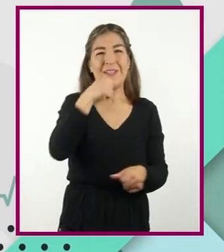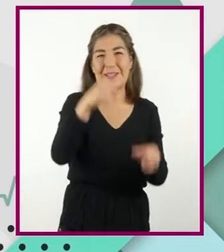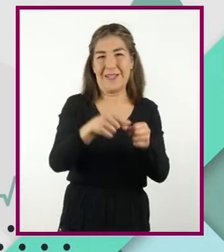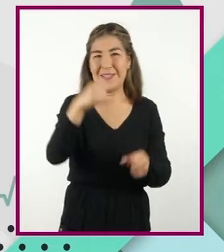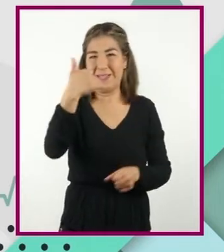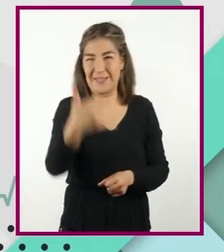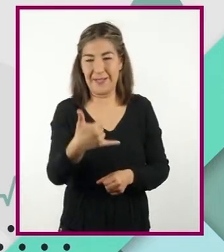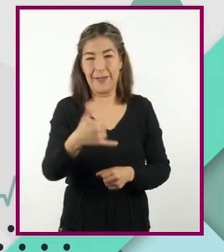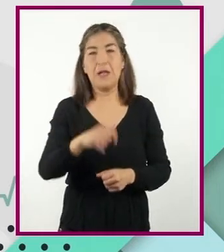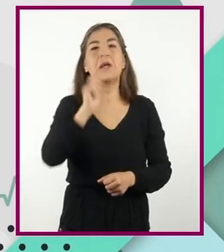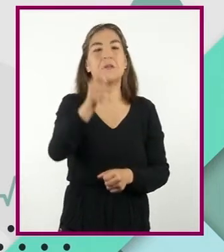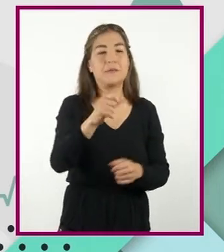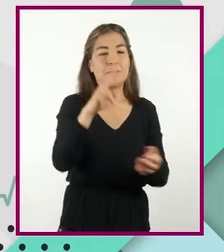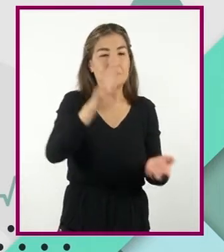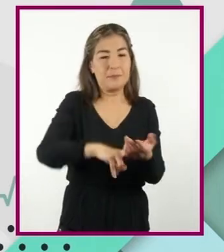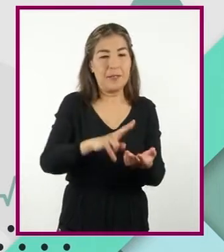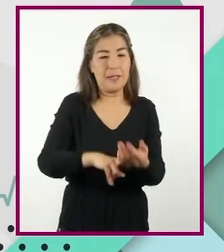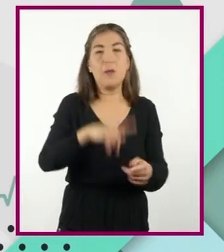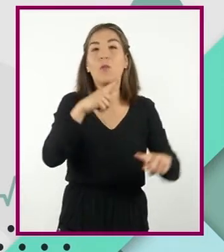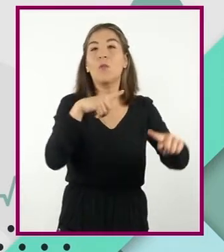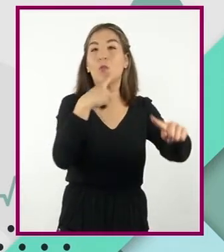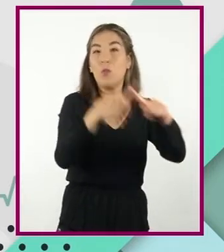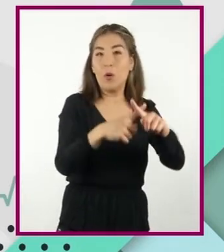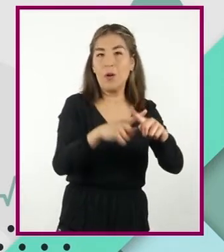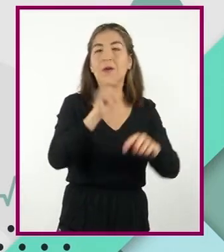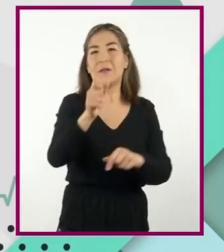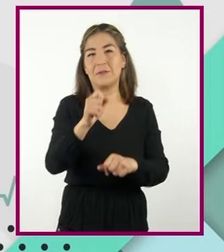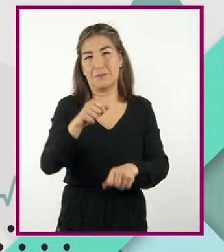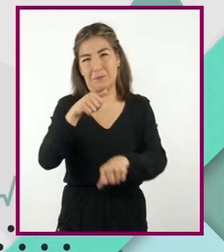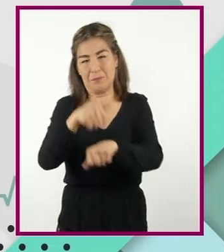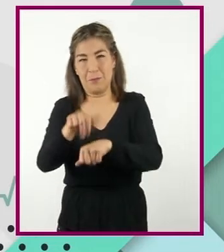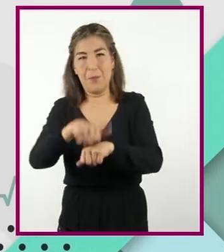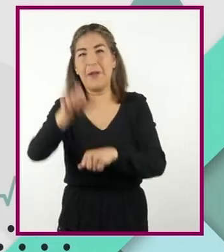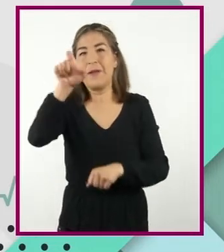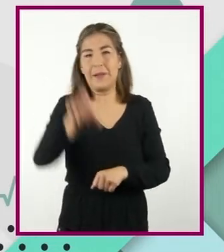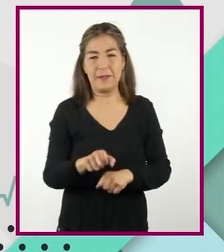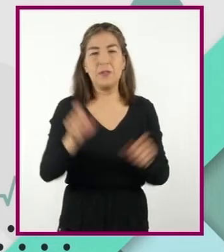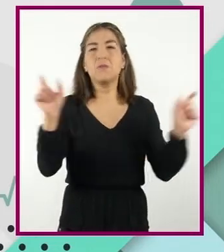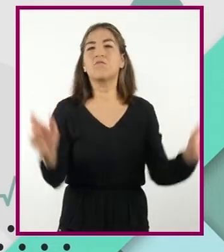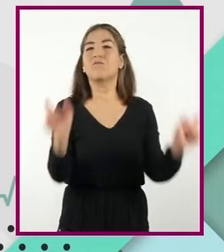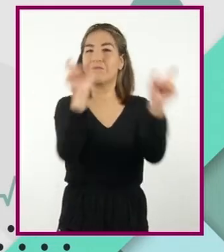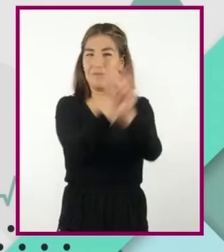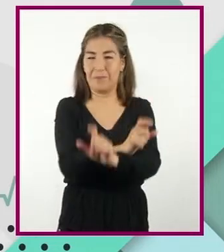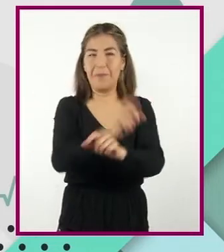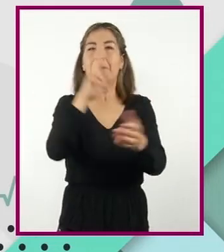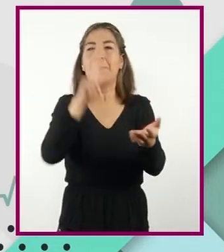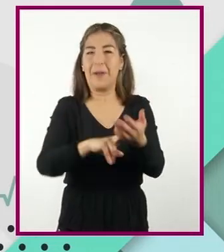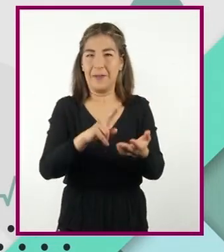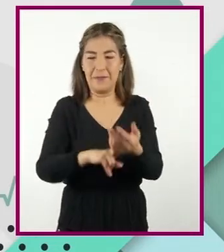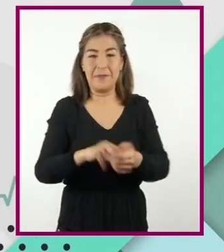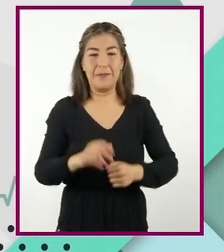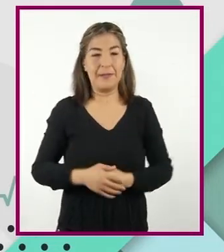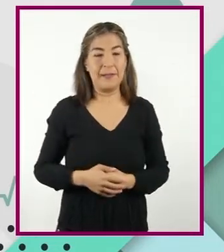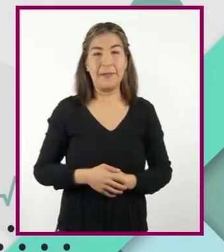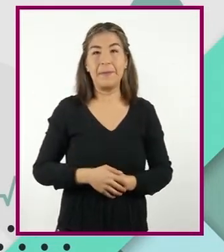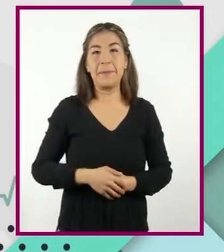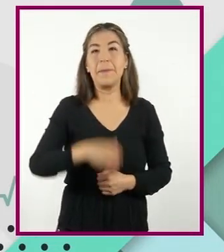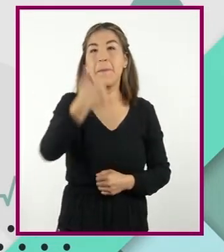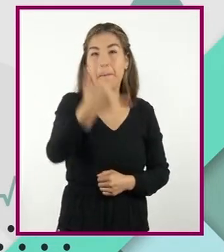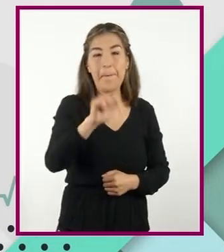igual a K por el valor de la primera magnitud, X. Se sustituyen los valores, Y es igual